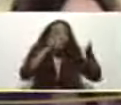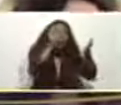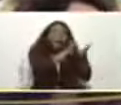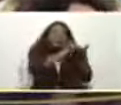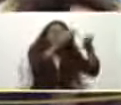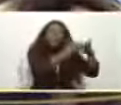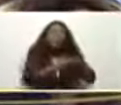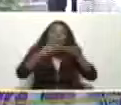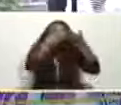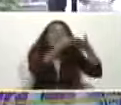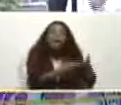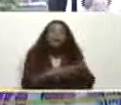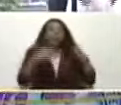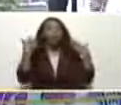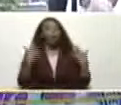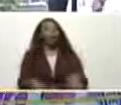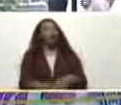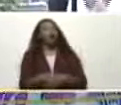Aunque,